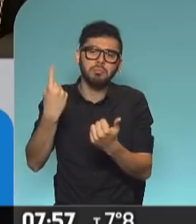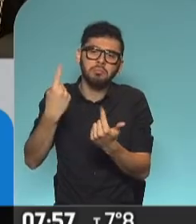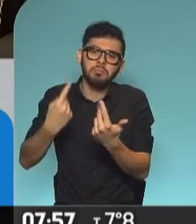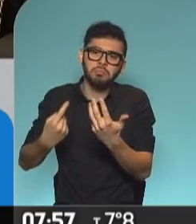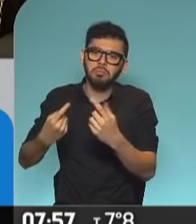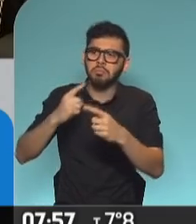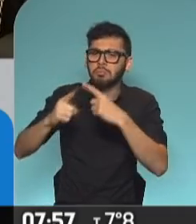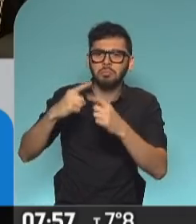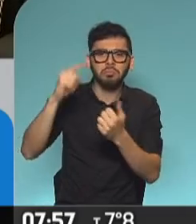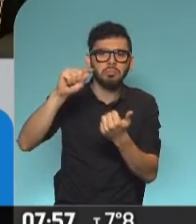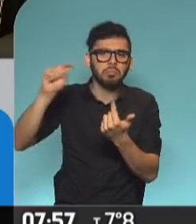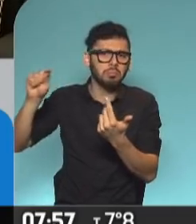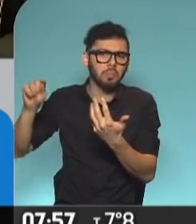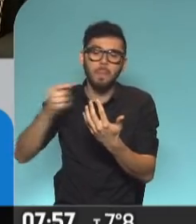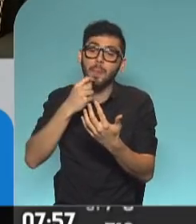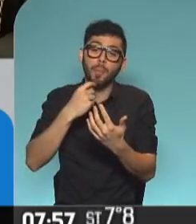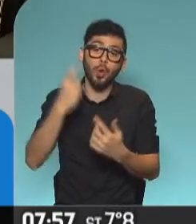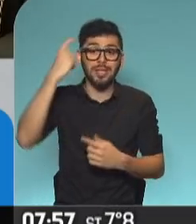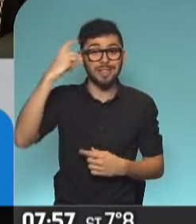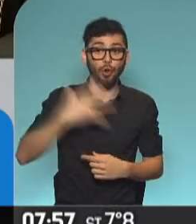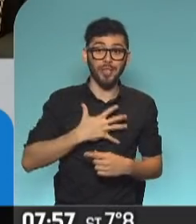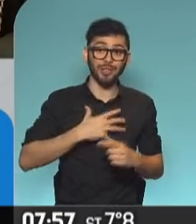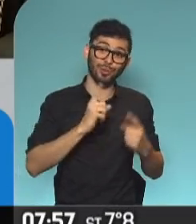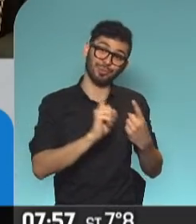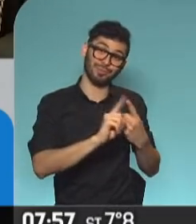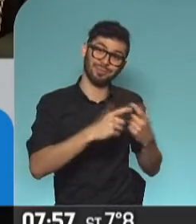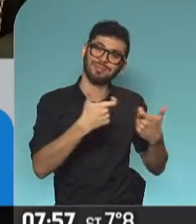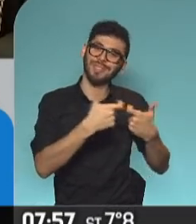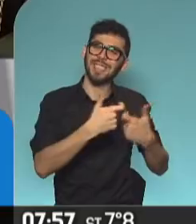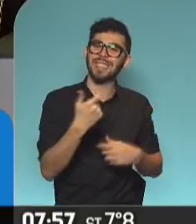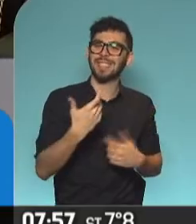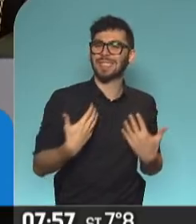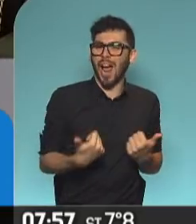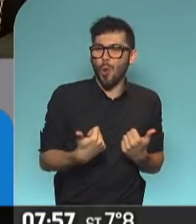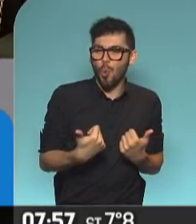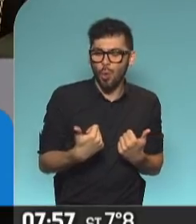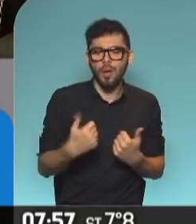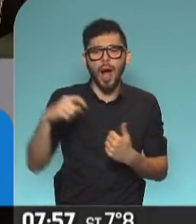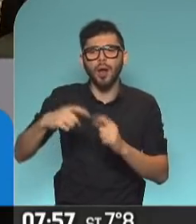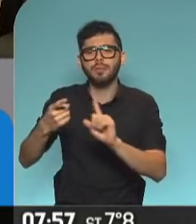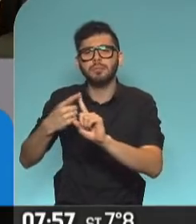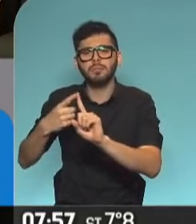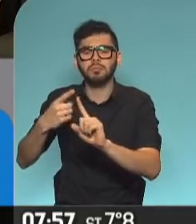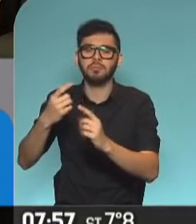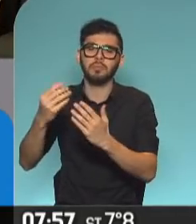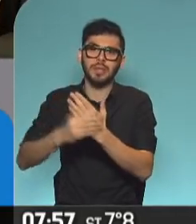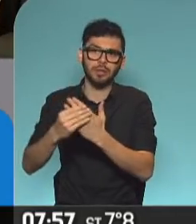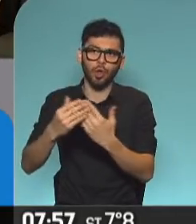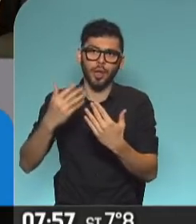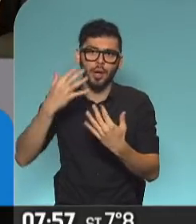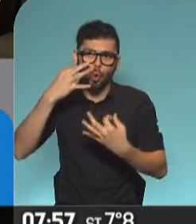hicimos con psicofísicos con la cartera de salud. También estamos llevando ideas a la ministra de Justicia,